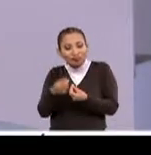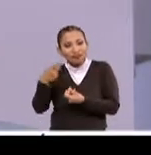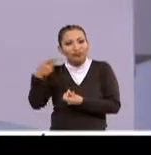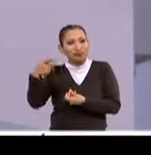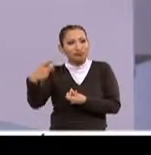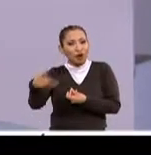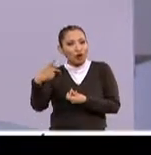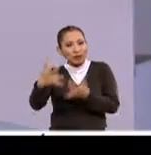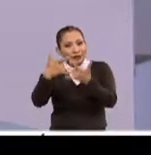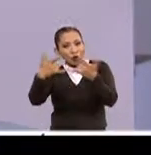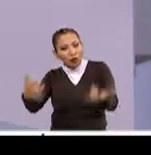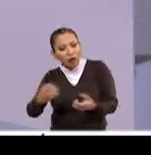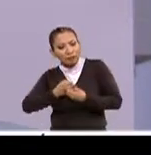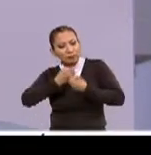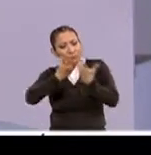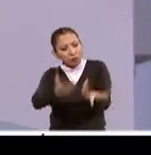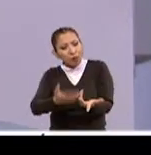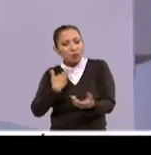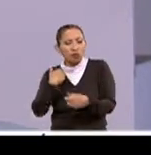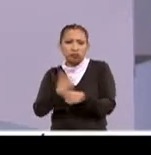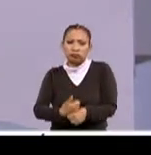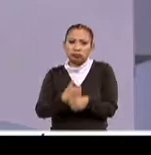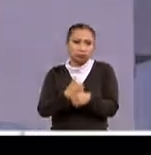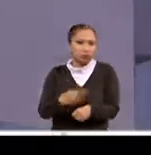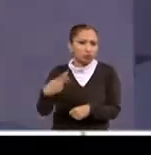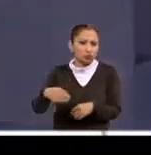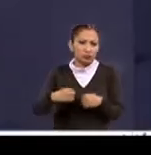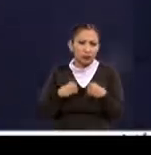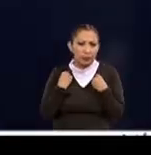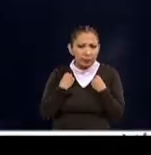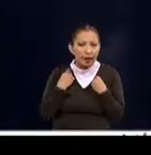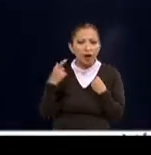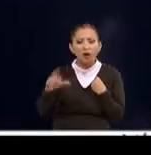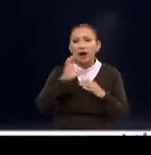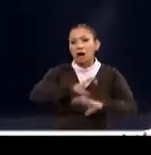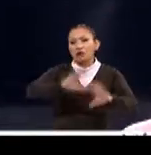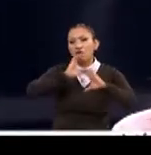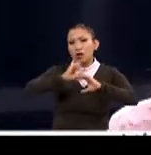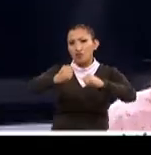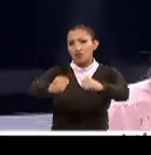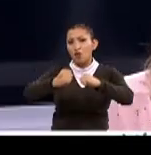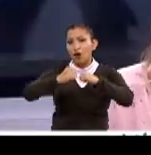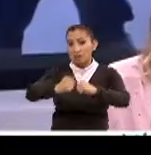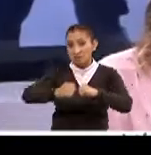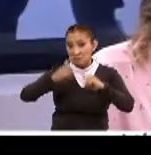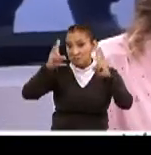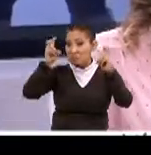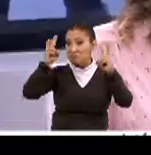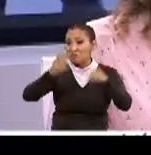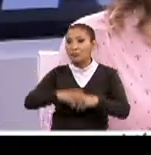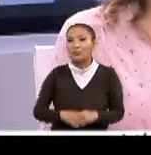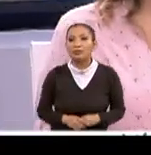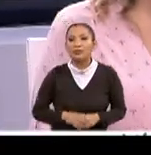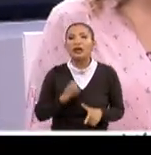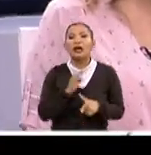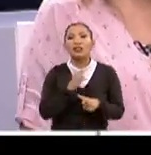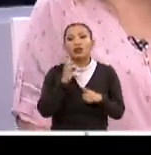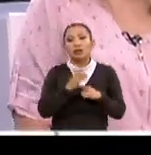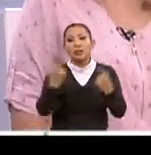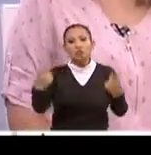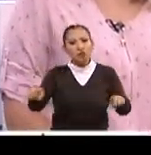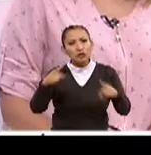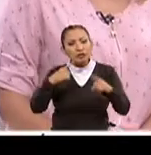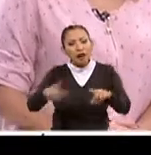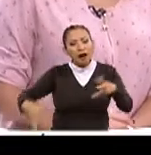sus historias y pasajes muy dolorosos de sus vidas con canciones muy potentes. Entonces fue que la música